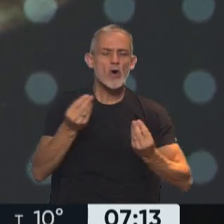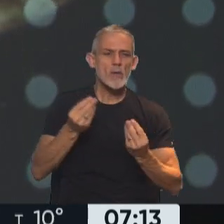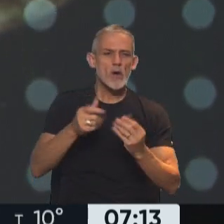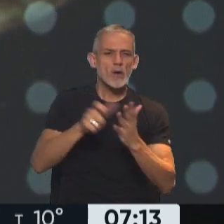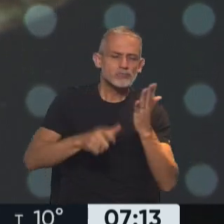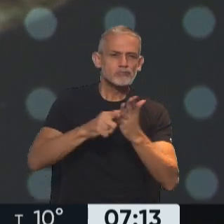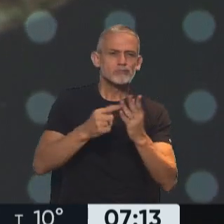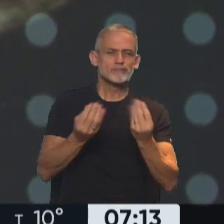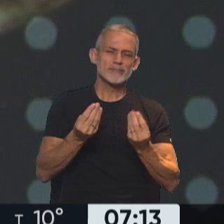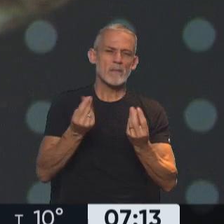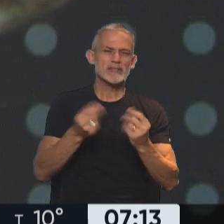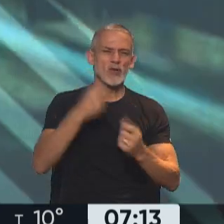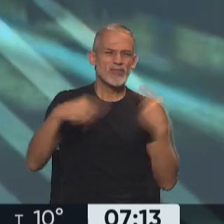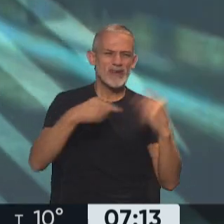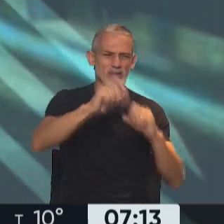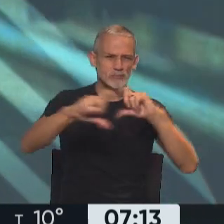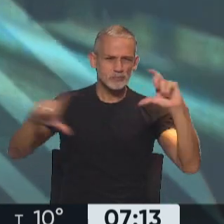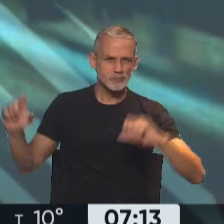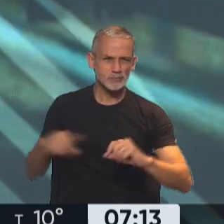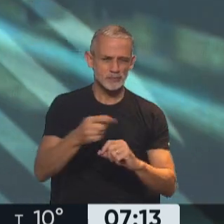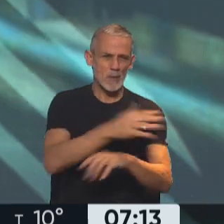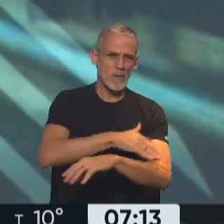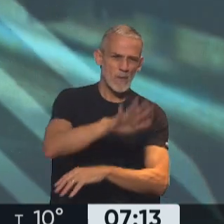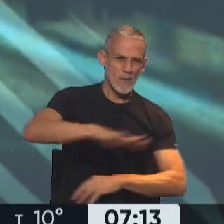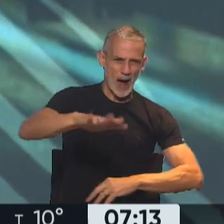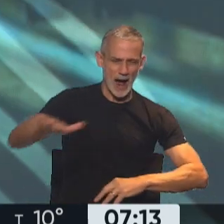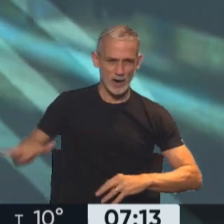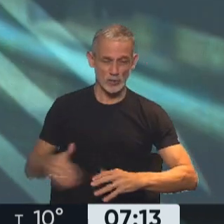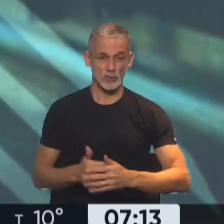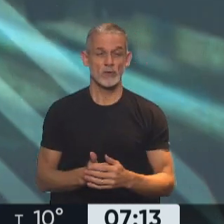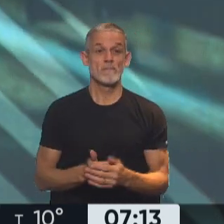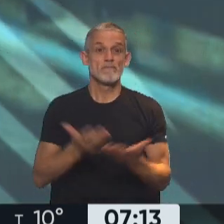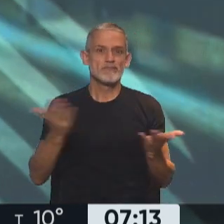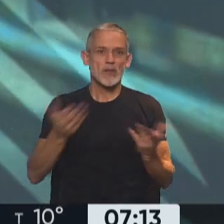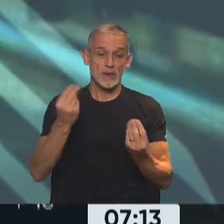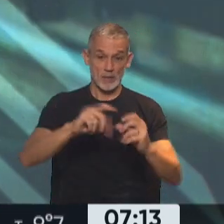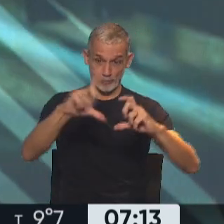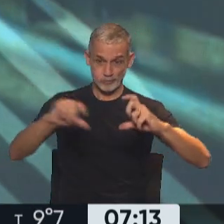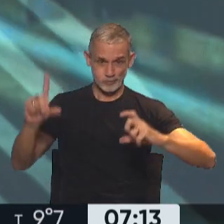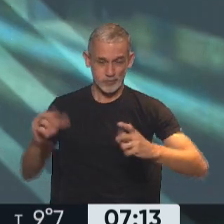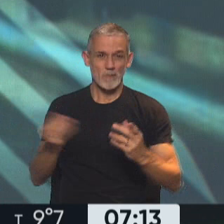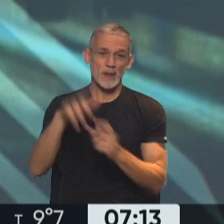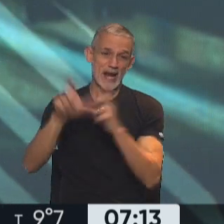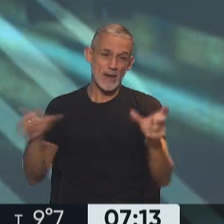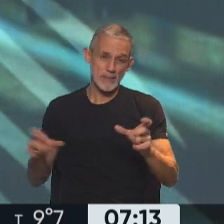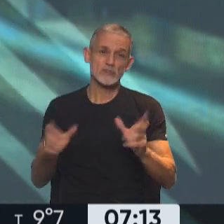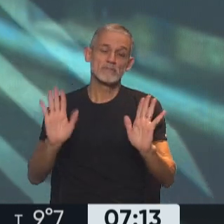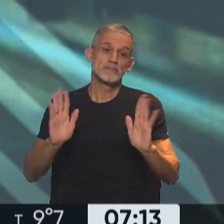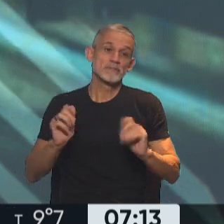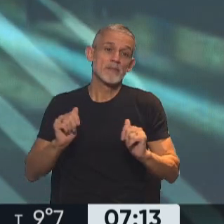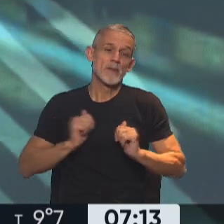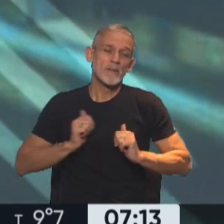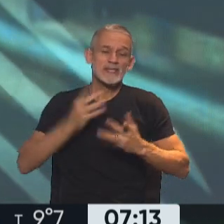va a aplicar esta segmentación. Así es, y lo que queda pendiente entonces es qué va a pasar con la segmentación para aquellos usuarios que se espera que sea